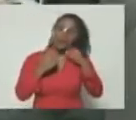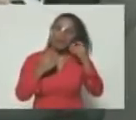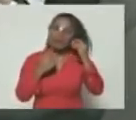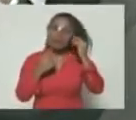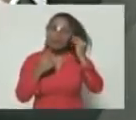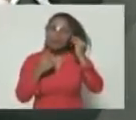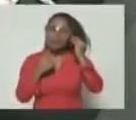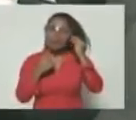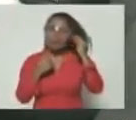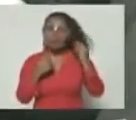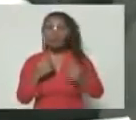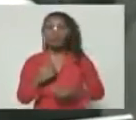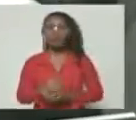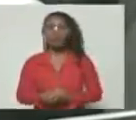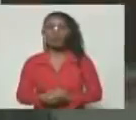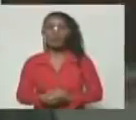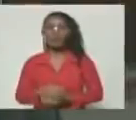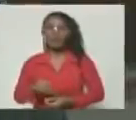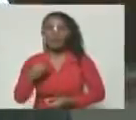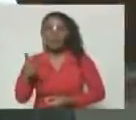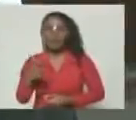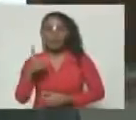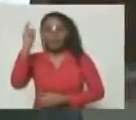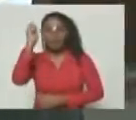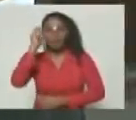Voy a dejar en el derecho de palabra al diputado Brito.